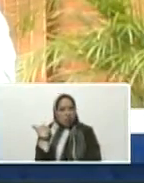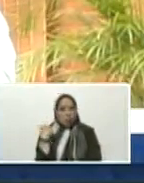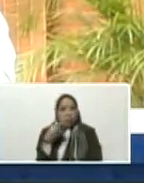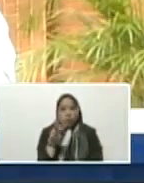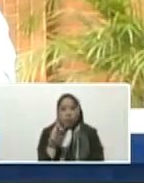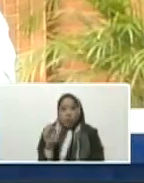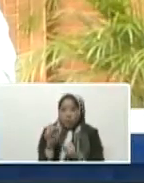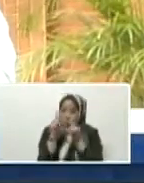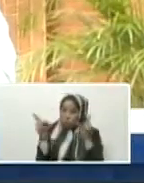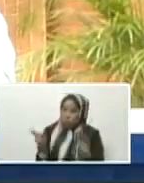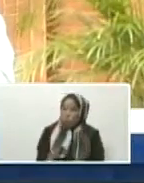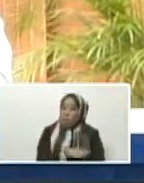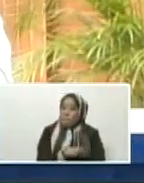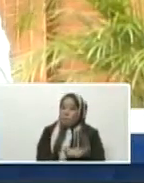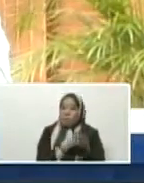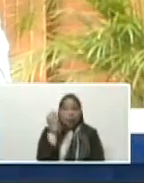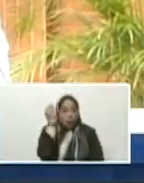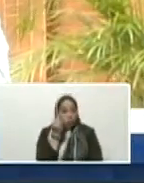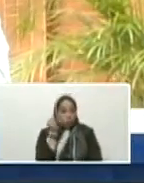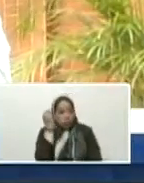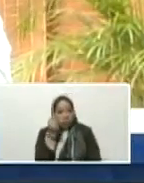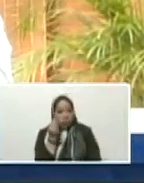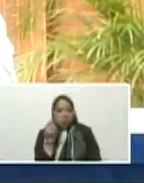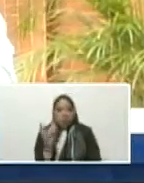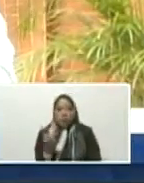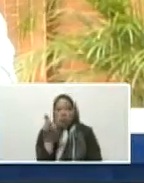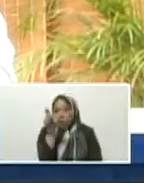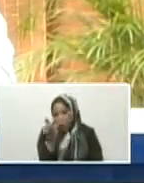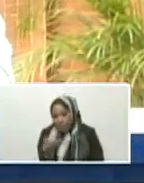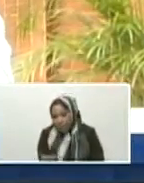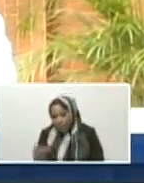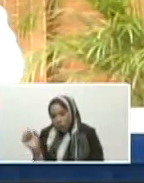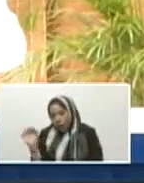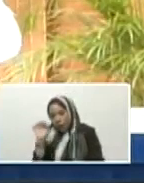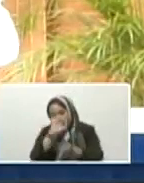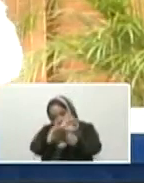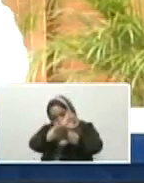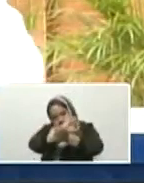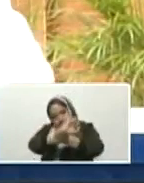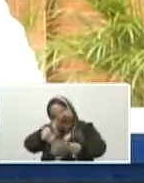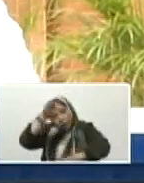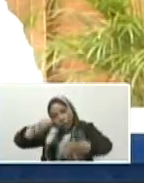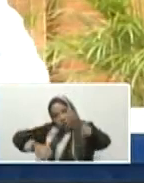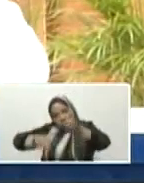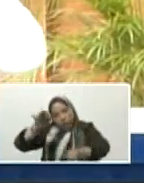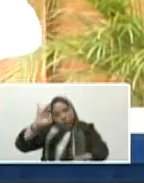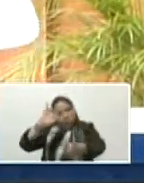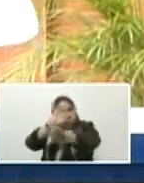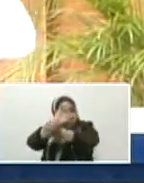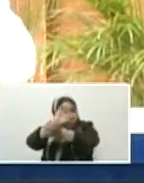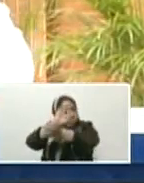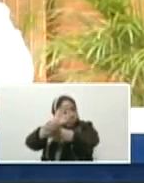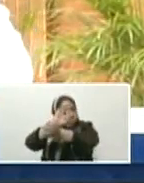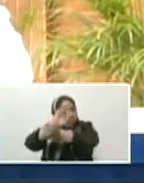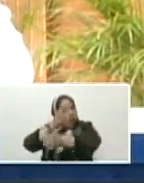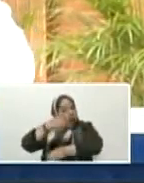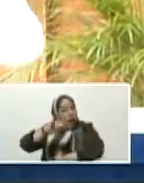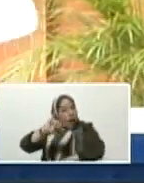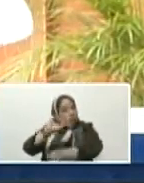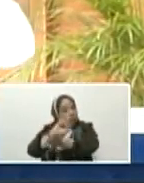Saquen ustedes sus propias conclusiones. Ya las personas involucradas están en manos de la fiscalía. Y debe haber